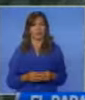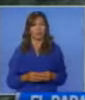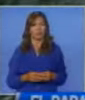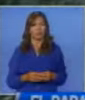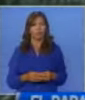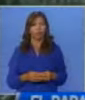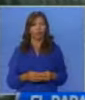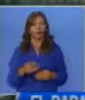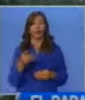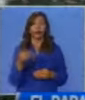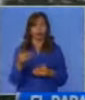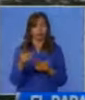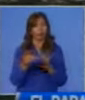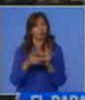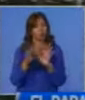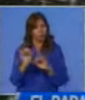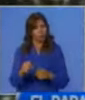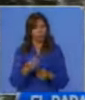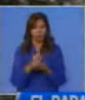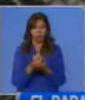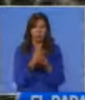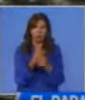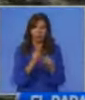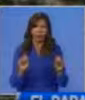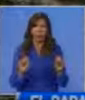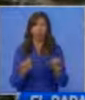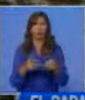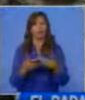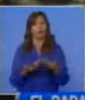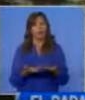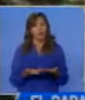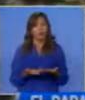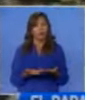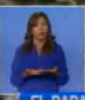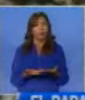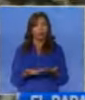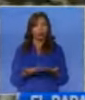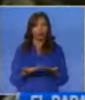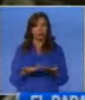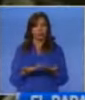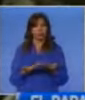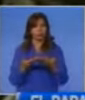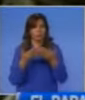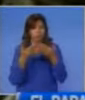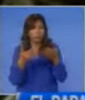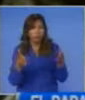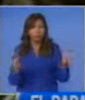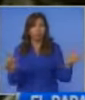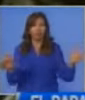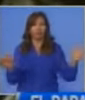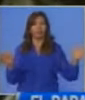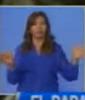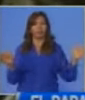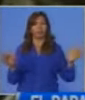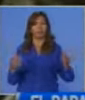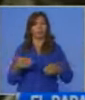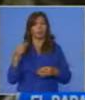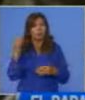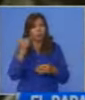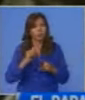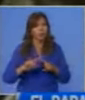poder salvador. Aprite. Abran los confines del Estado. I sistemi